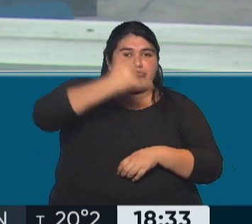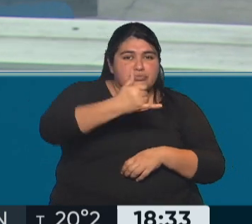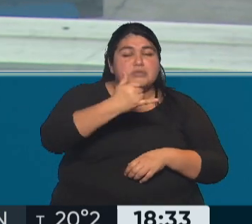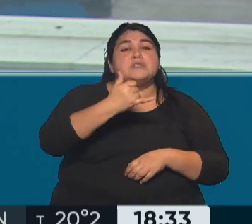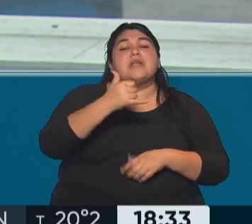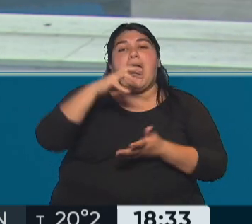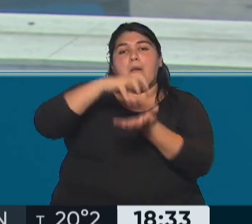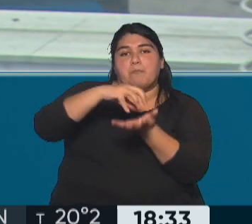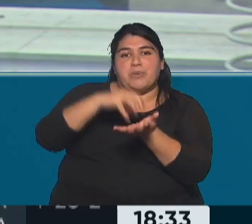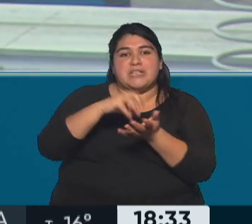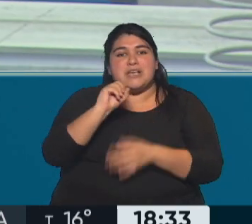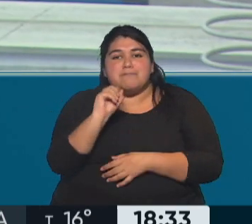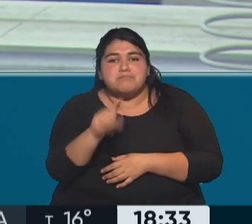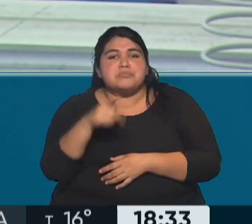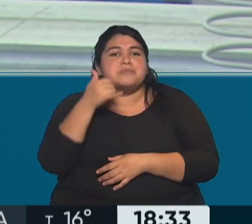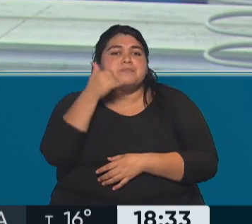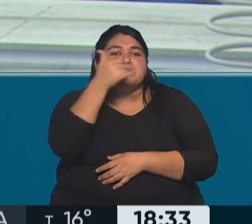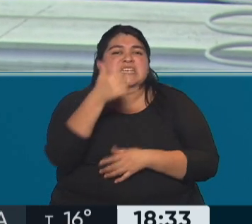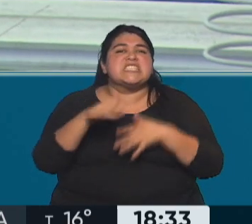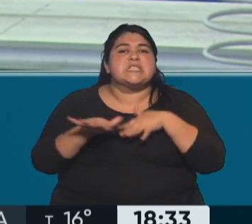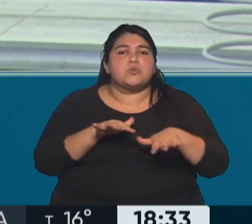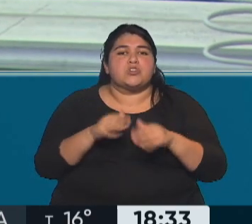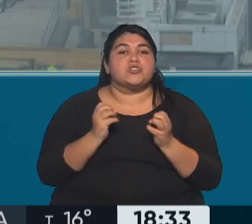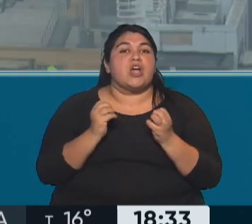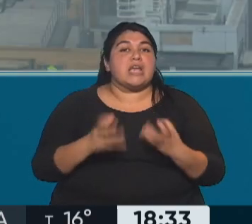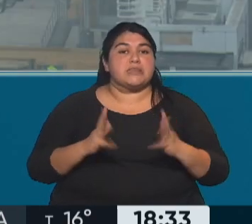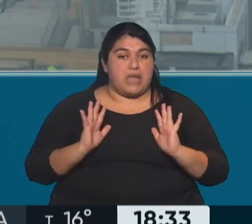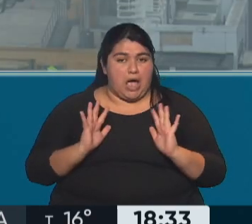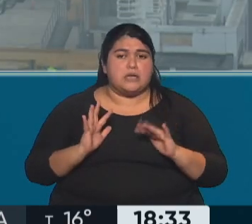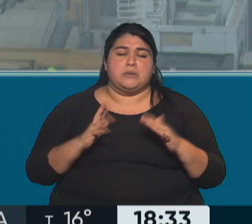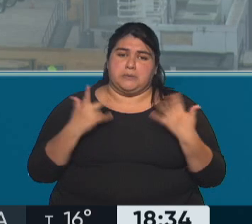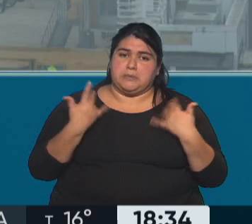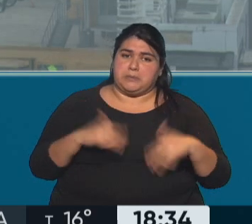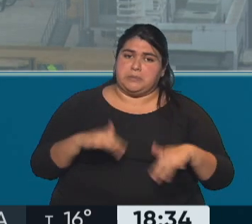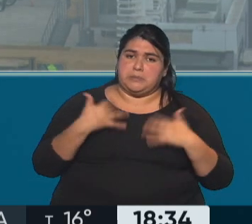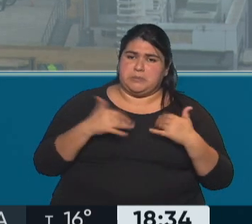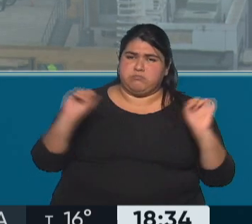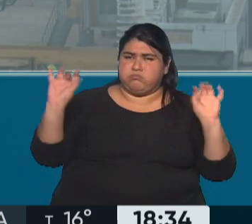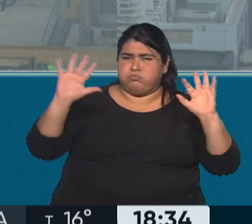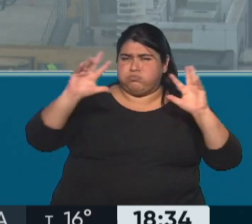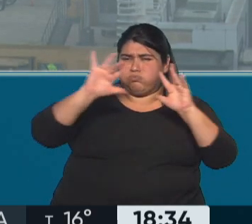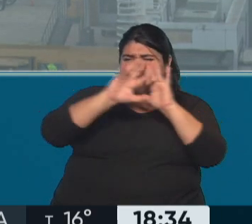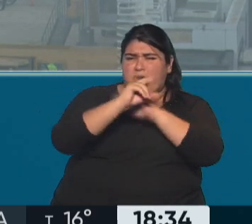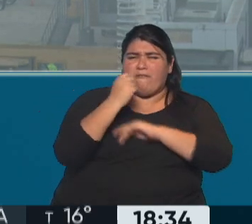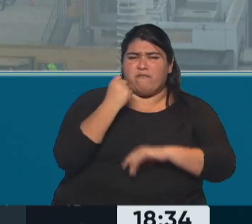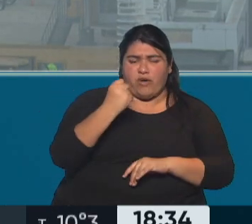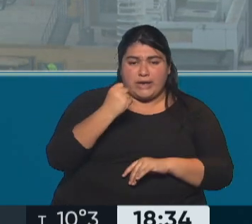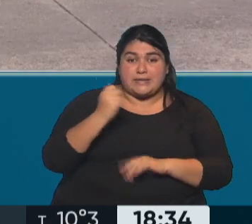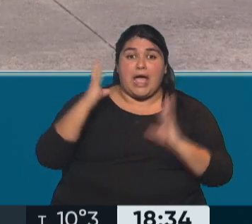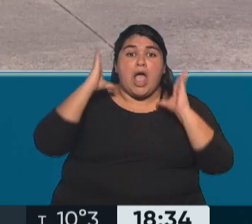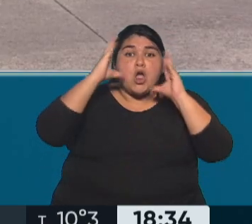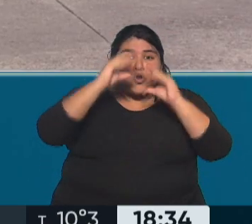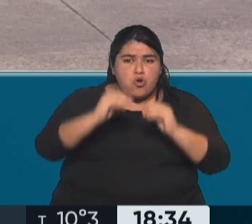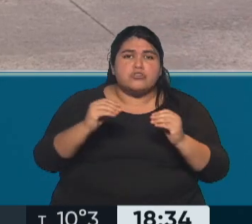su empresa para saber en qué situación están hay fuertes bancos de neblina y durante la noche se podría